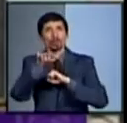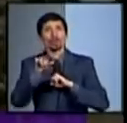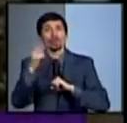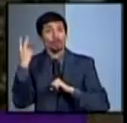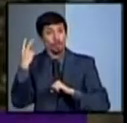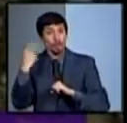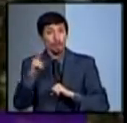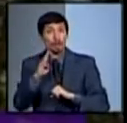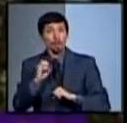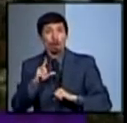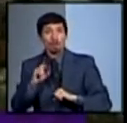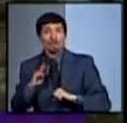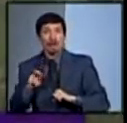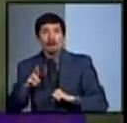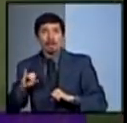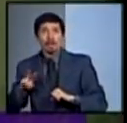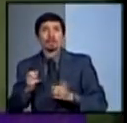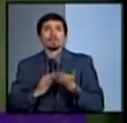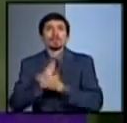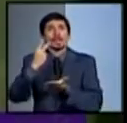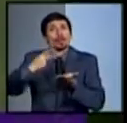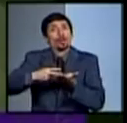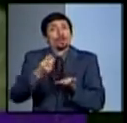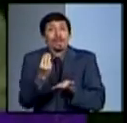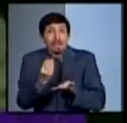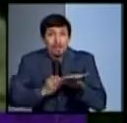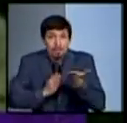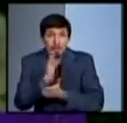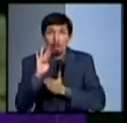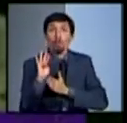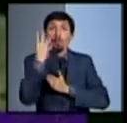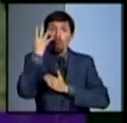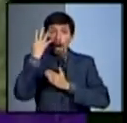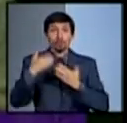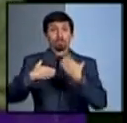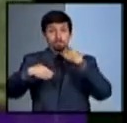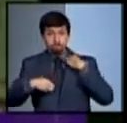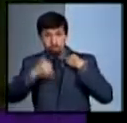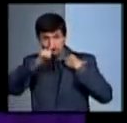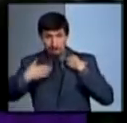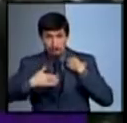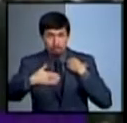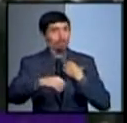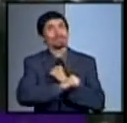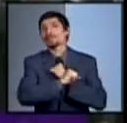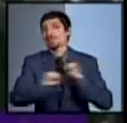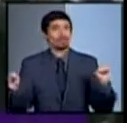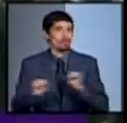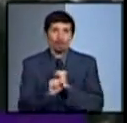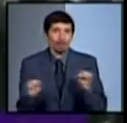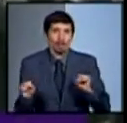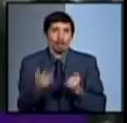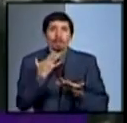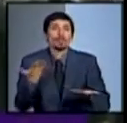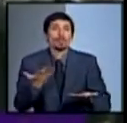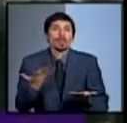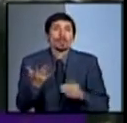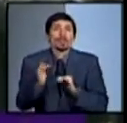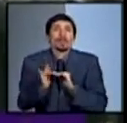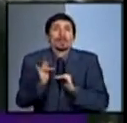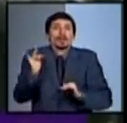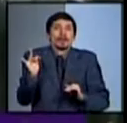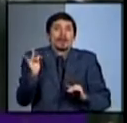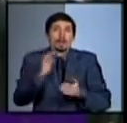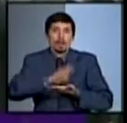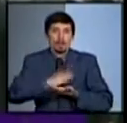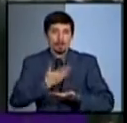durante 2013 debía comenzar su cuarto periodo presidencial, cargo que nunca llegó a ejercer por su delicado